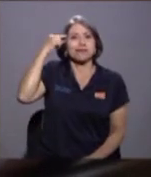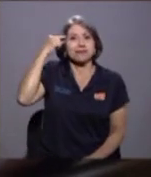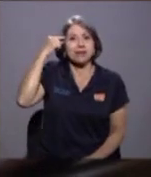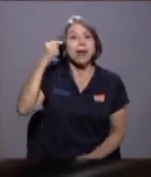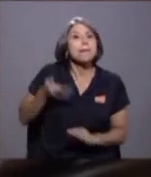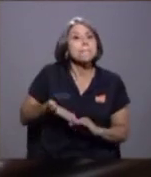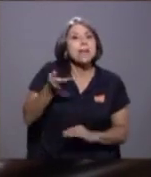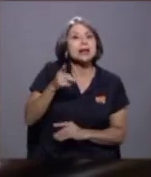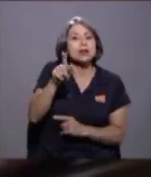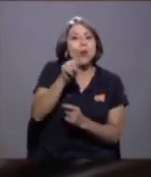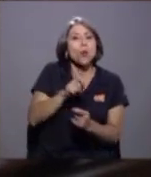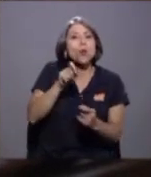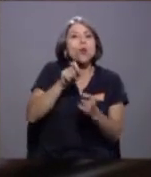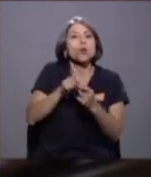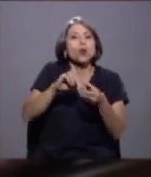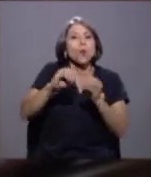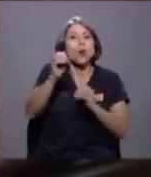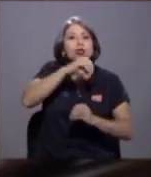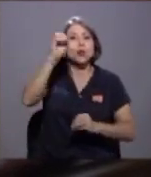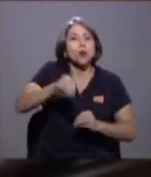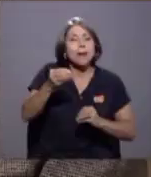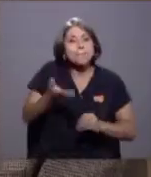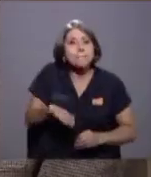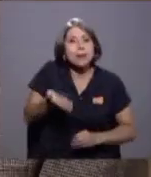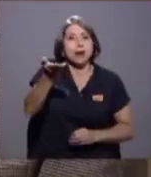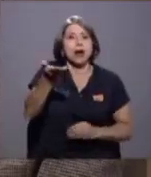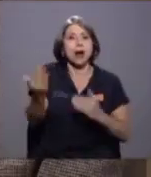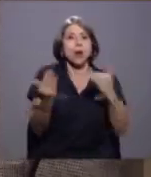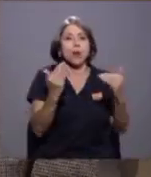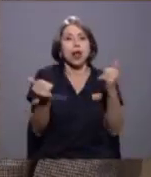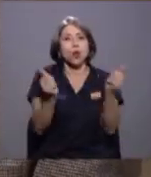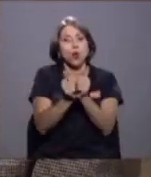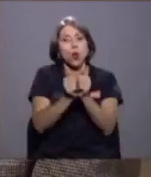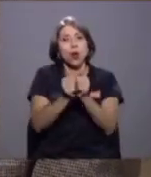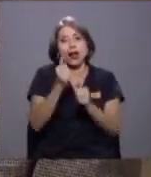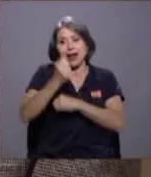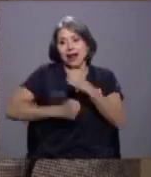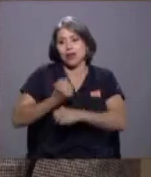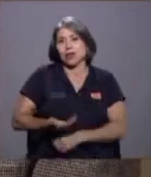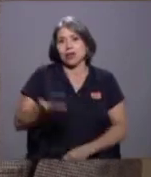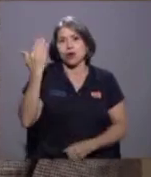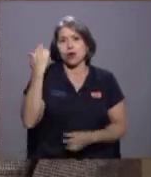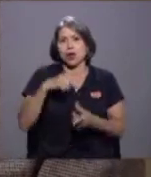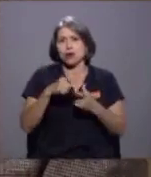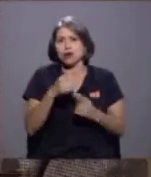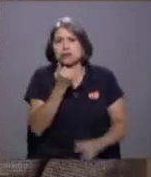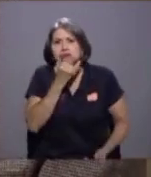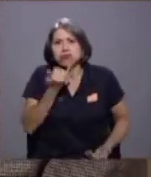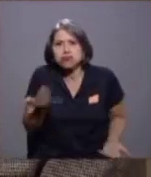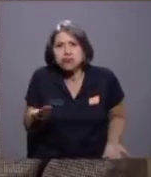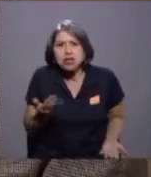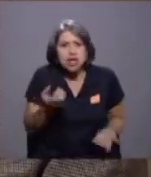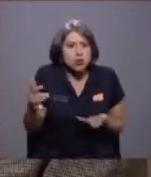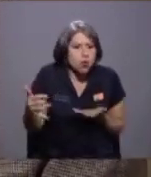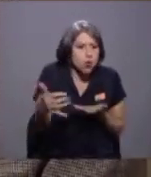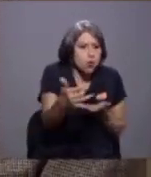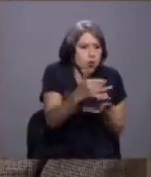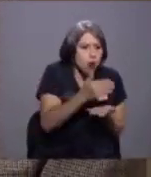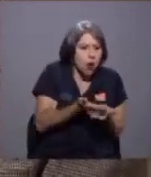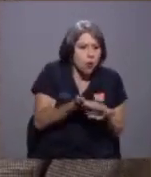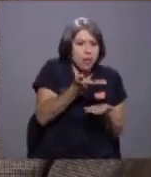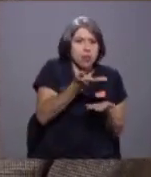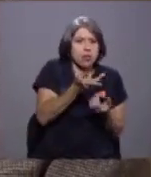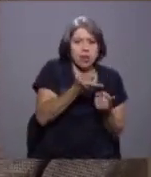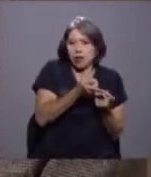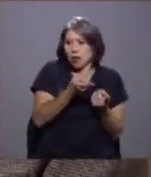porcentual mayor que el déficit del año anterior, ¿verdad? Entonces uno dice, ¿qué fue lo que pasó? Si la recaudación aumenta en más de un punto porcentual del PIB